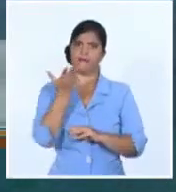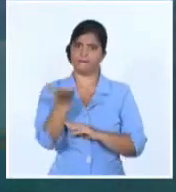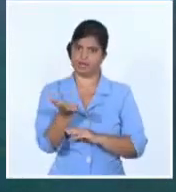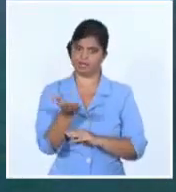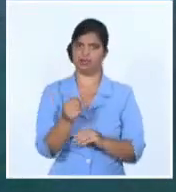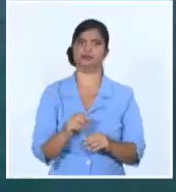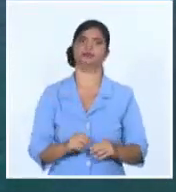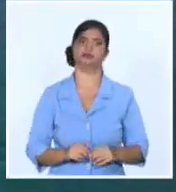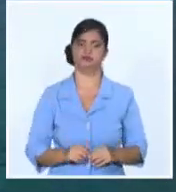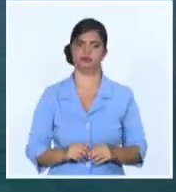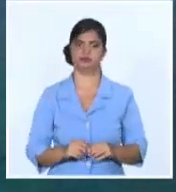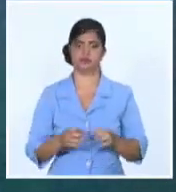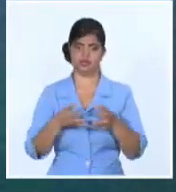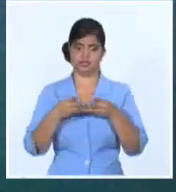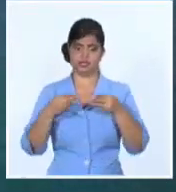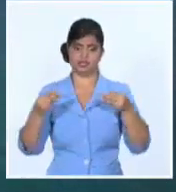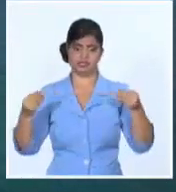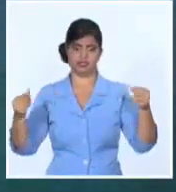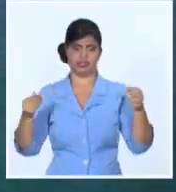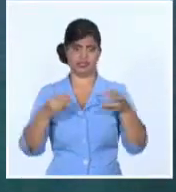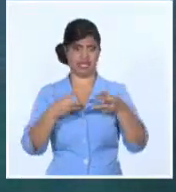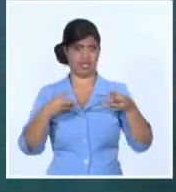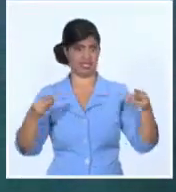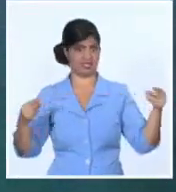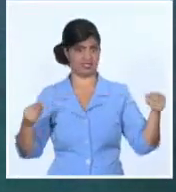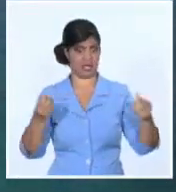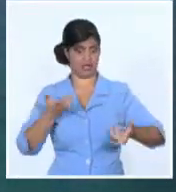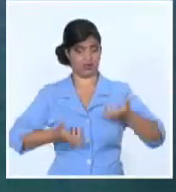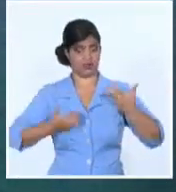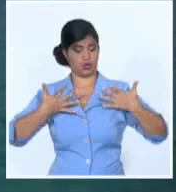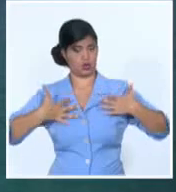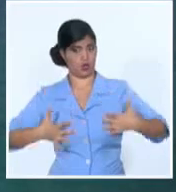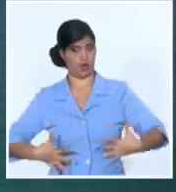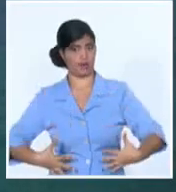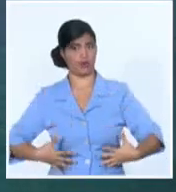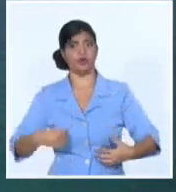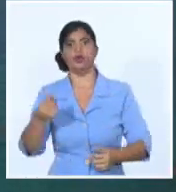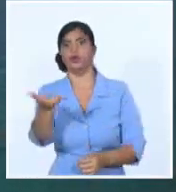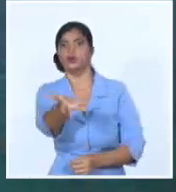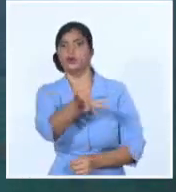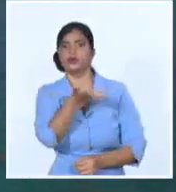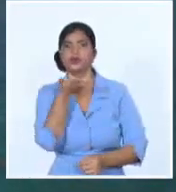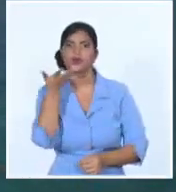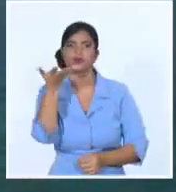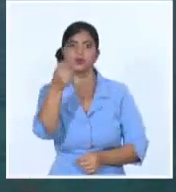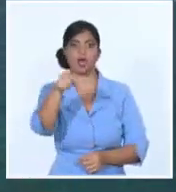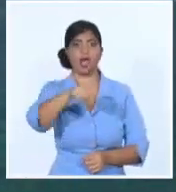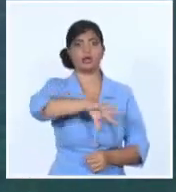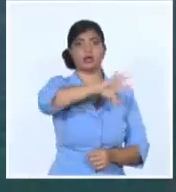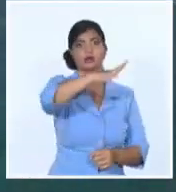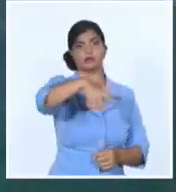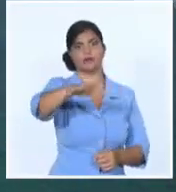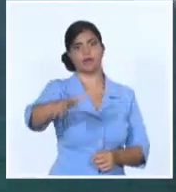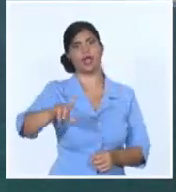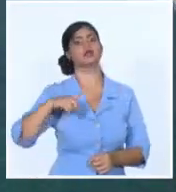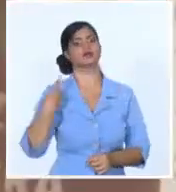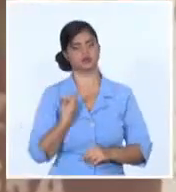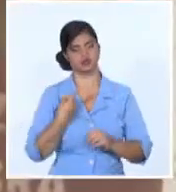sus cenizas fueran esparcidas en esta playa justamente. Entonces nosotros cumplimos esa voluntad.